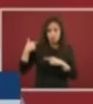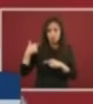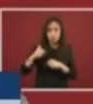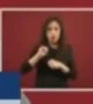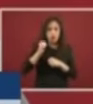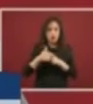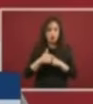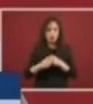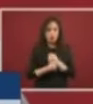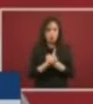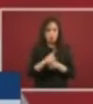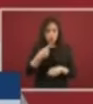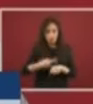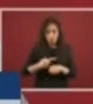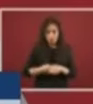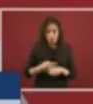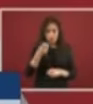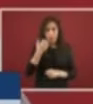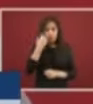la que los modelos han predecido